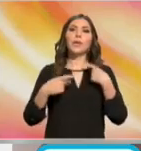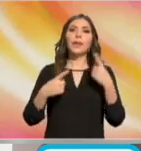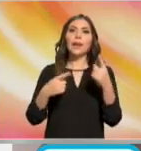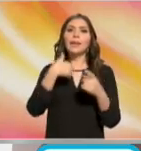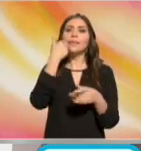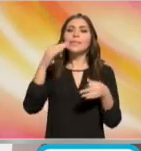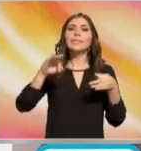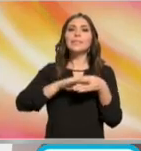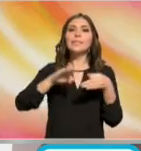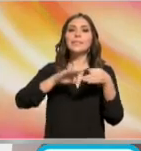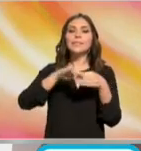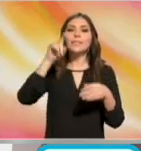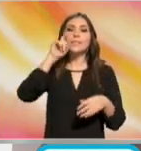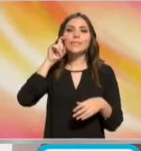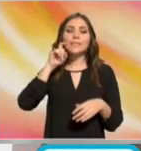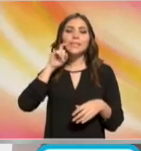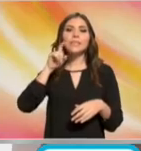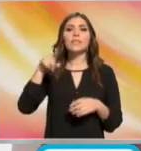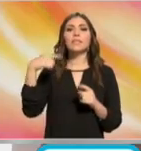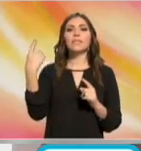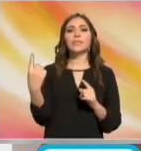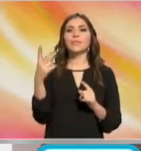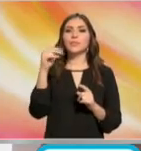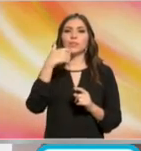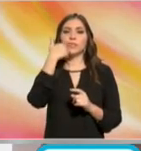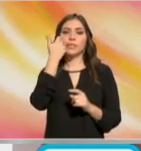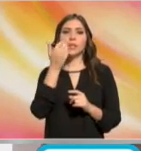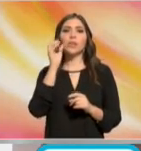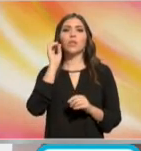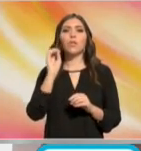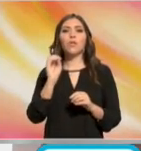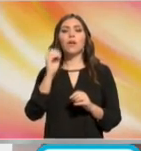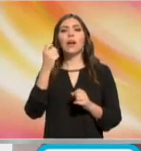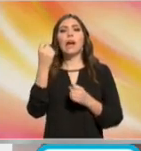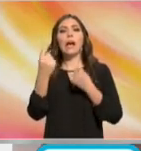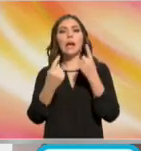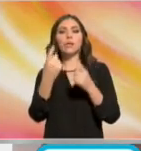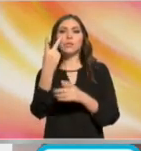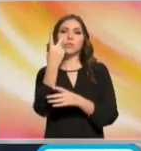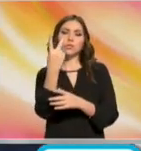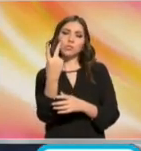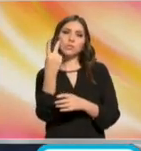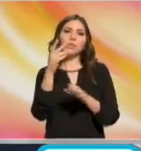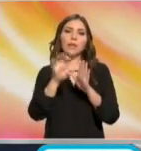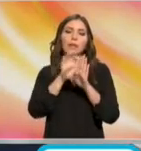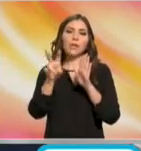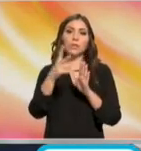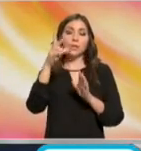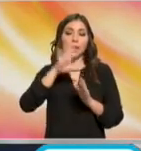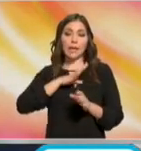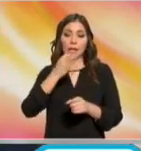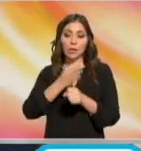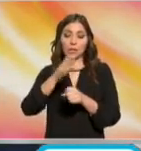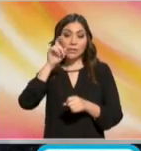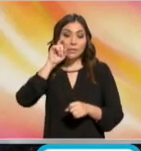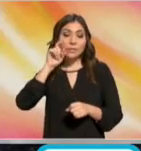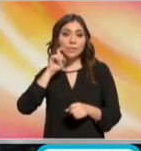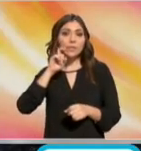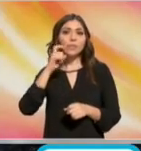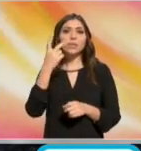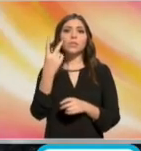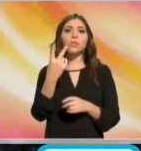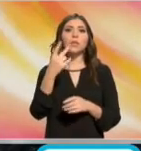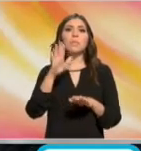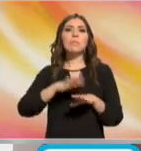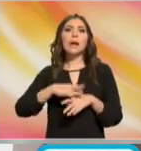la quiere. O incluso durante la relación sexual, alguien es más rápido que el otro, es decir, los ritmos nunca coinciden.